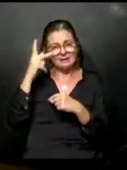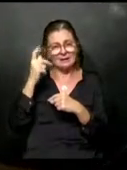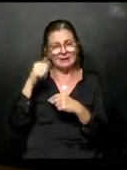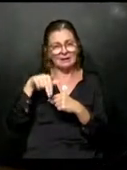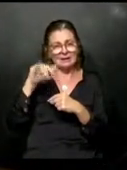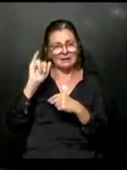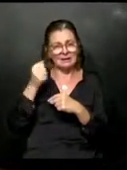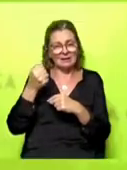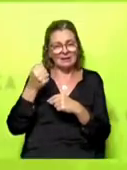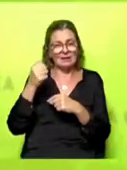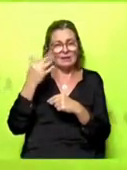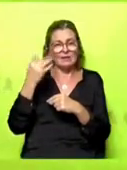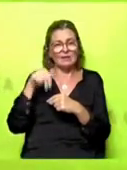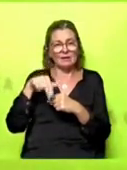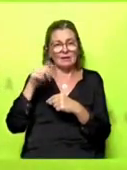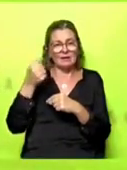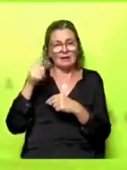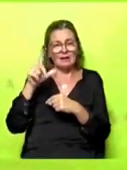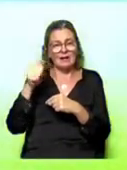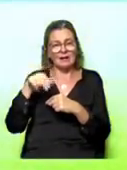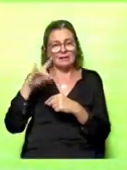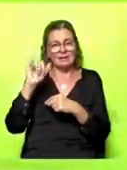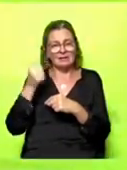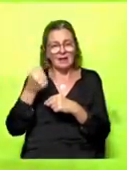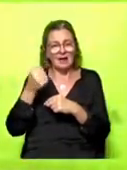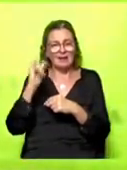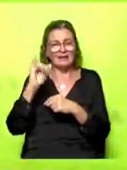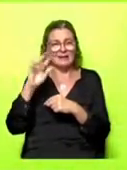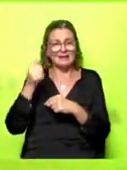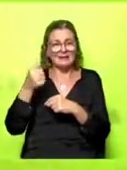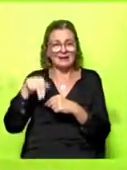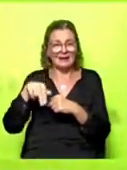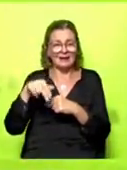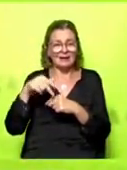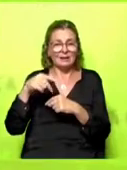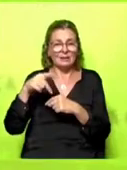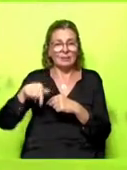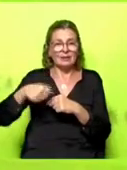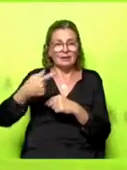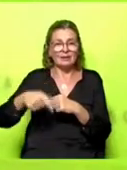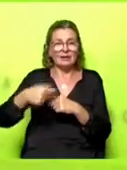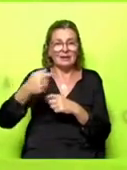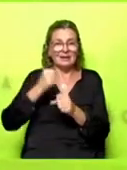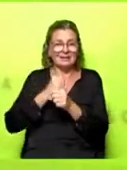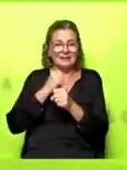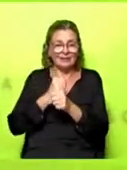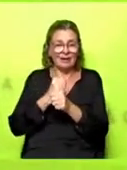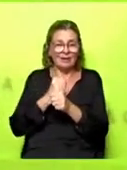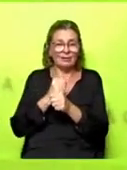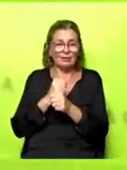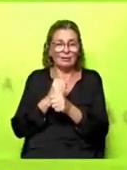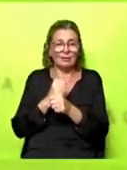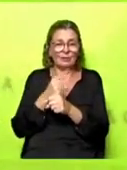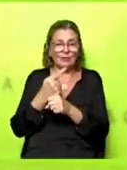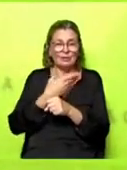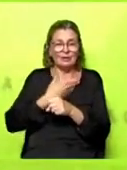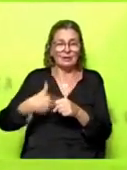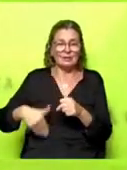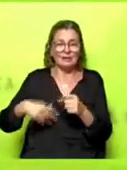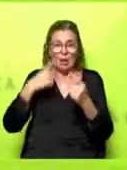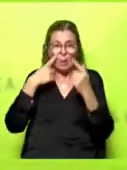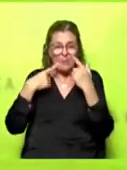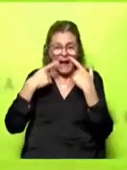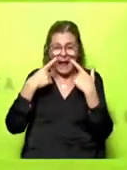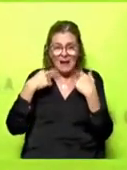Finlandia e Irán, y en el 90% de la gente continuó trabajando. O sea, si vos no estás en un estado depresivo, que